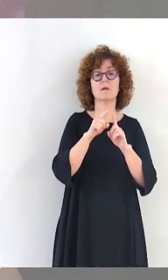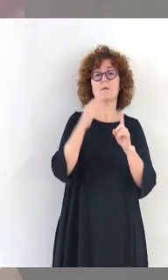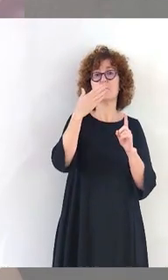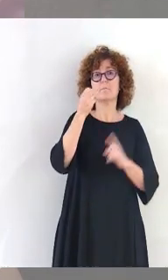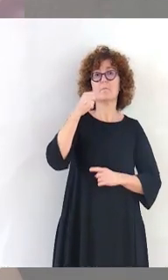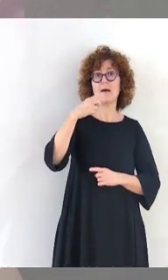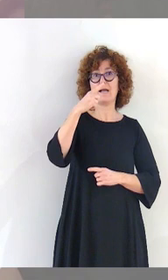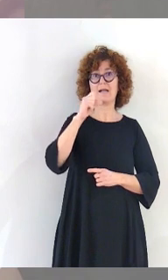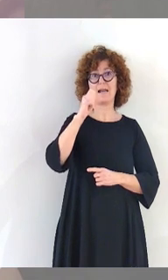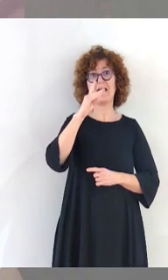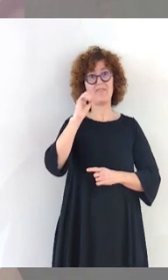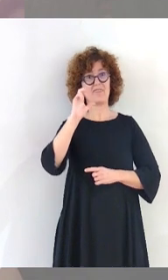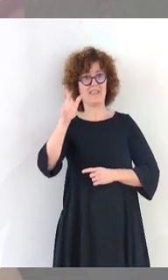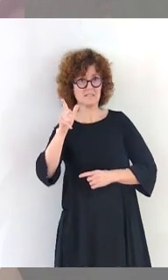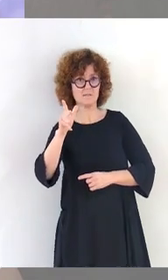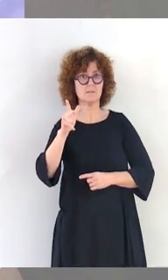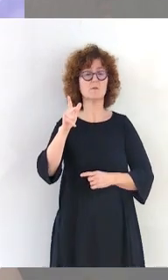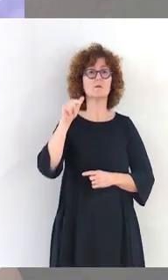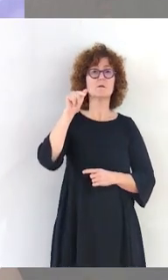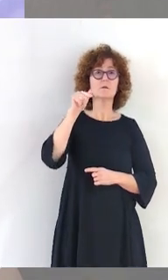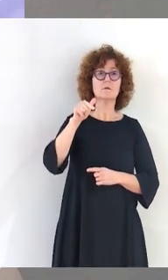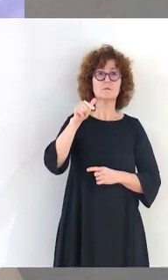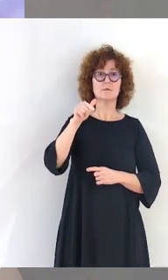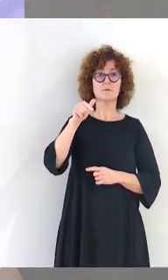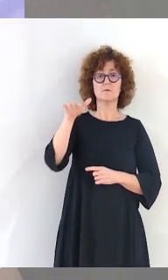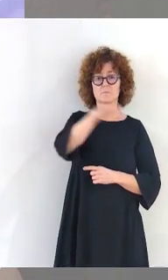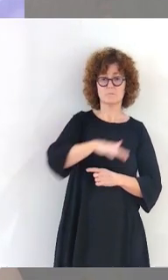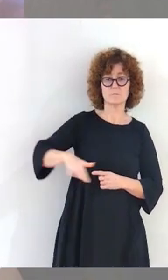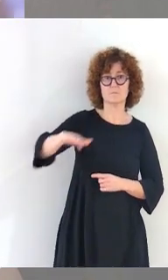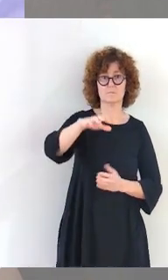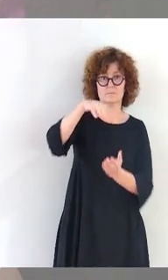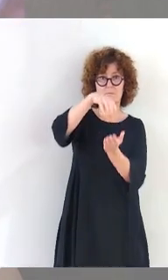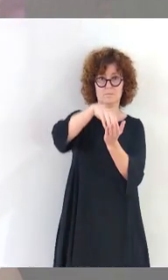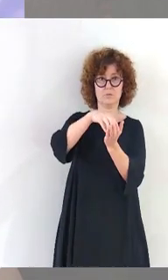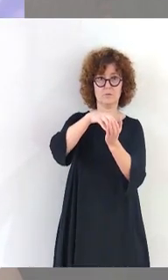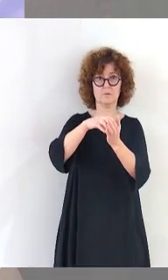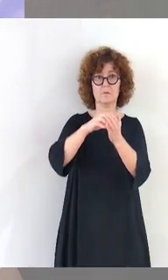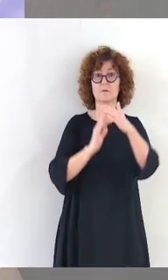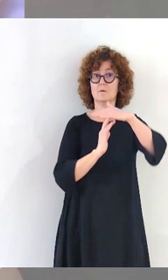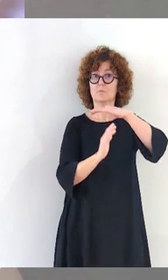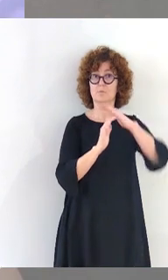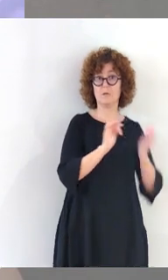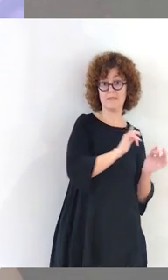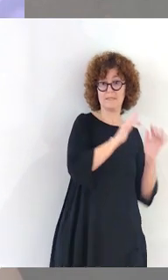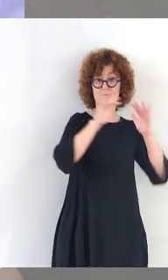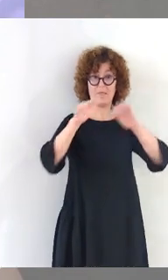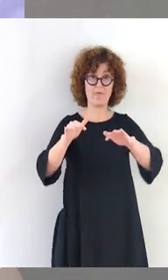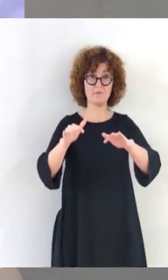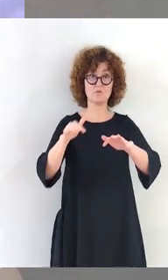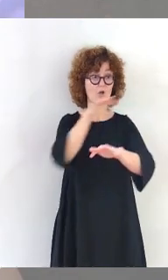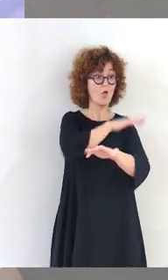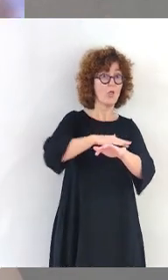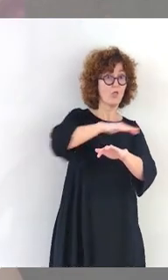cxes basar hay un campo de de refugiados ringas que se desplazaron desde mianmar en unas condiciones muy